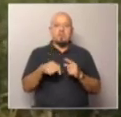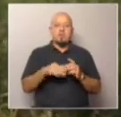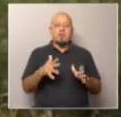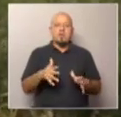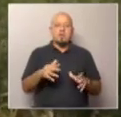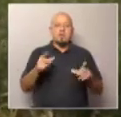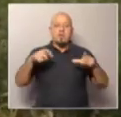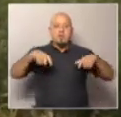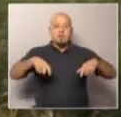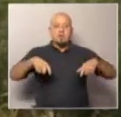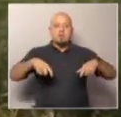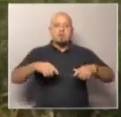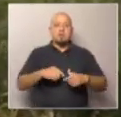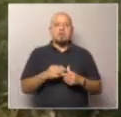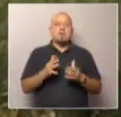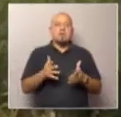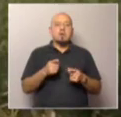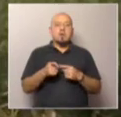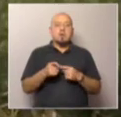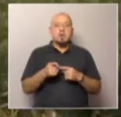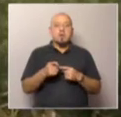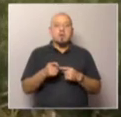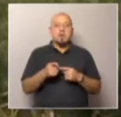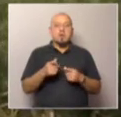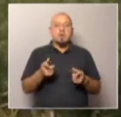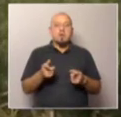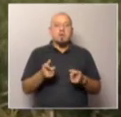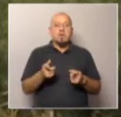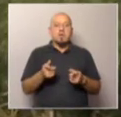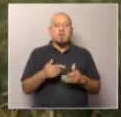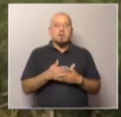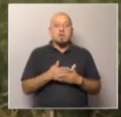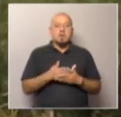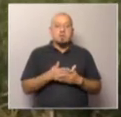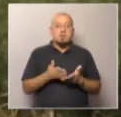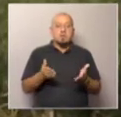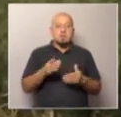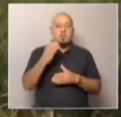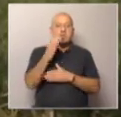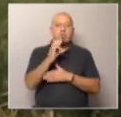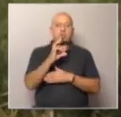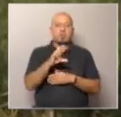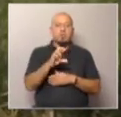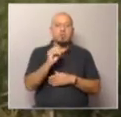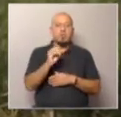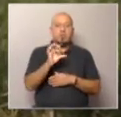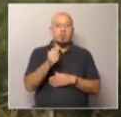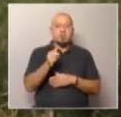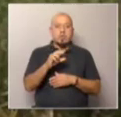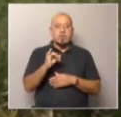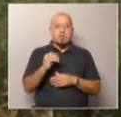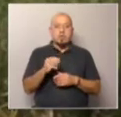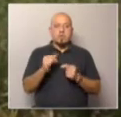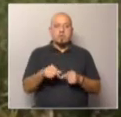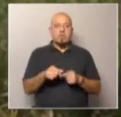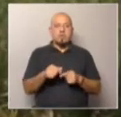la cancha, delinear y demás. Allí lo decían parte de los referentes de Club Rosario, de Unidad de Casavalle.